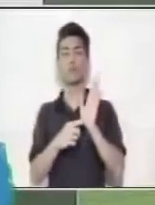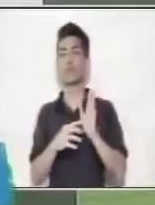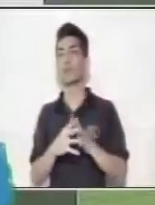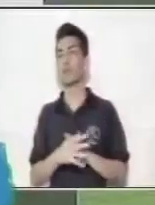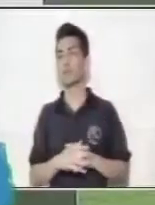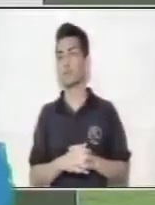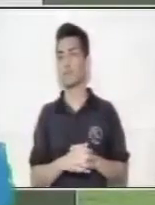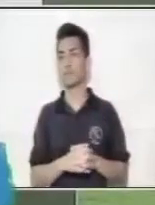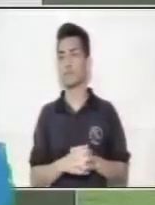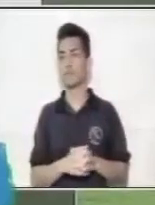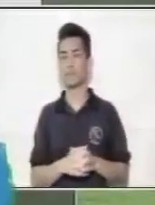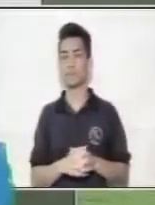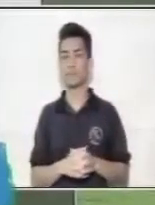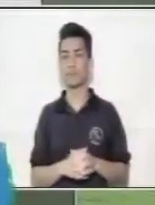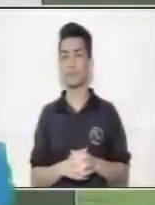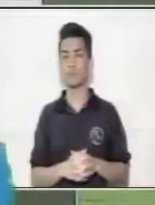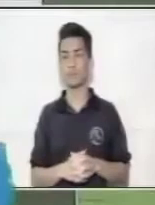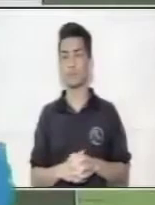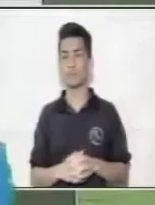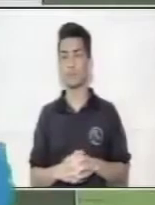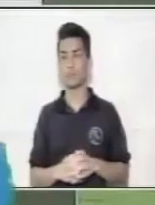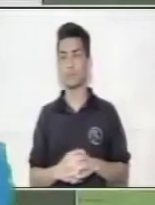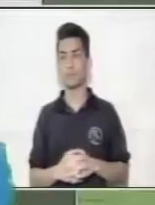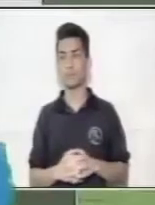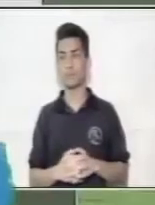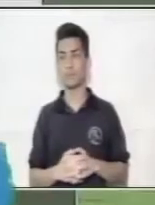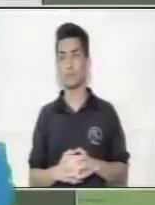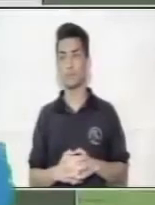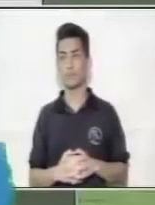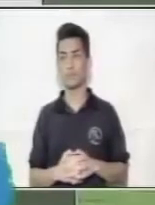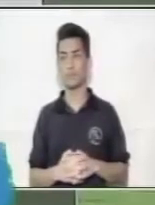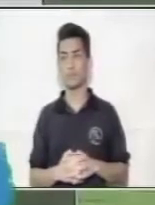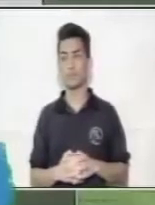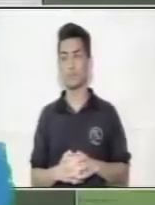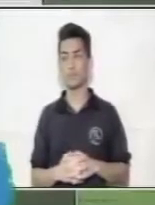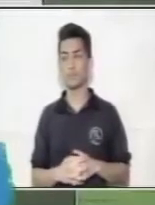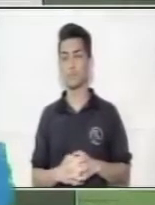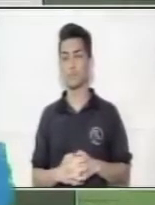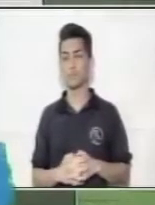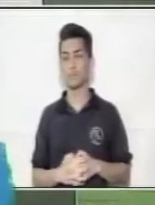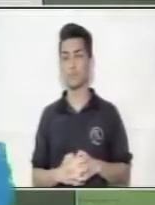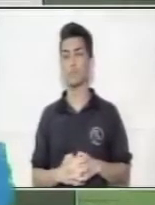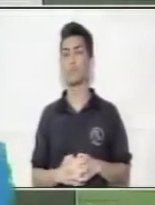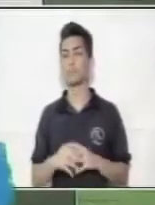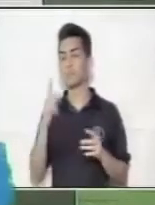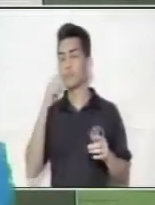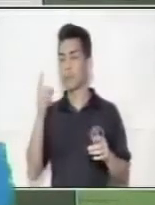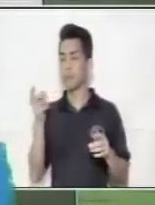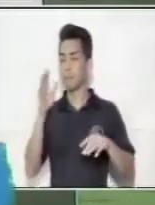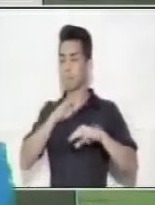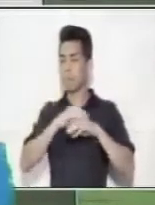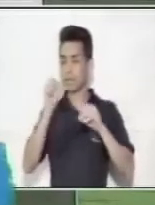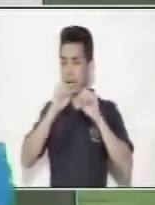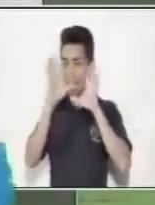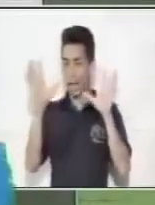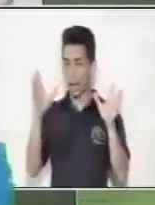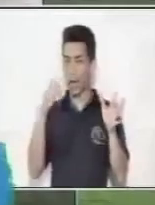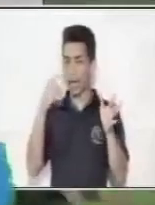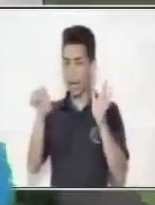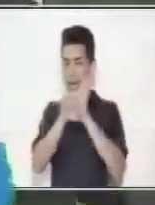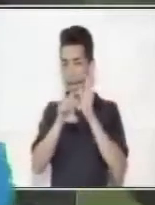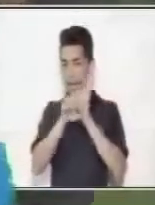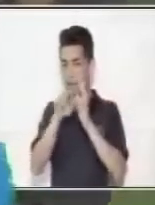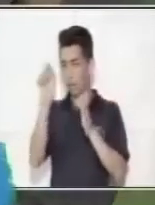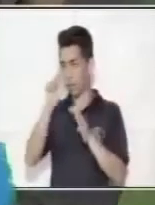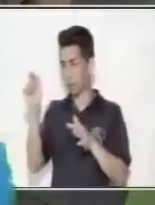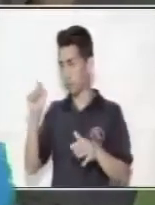oración simple. No tiene ninguna proposición incluida en su estructura. Y para poderlo ampliar con un ejemplo, también vamos a